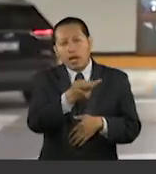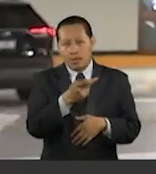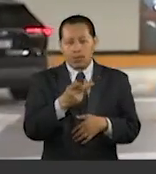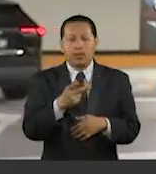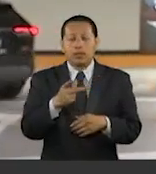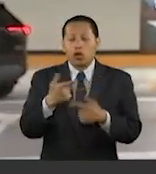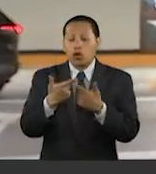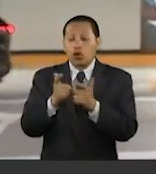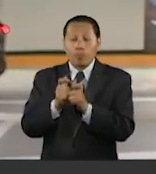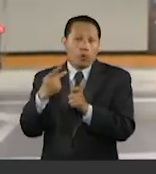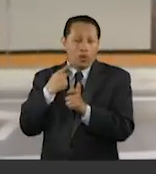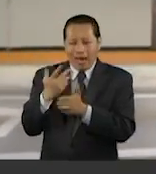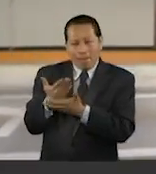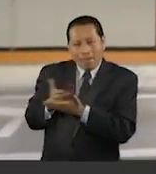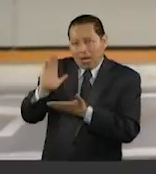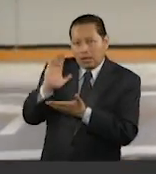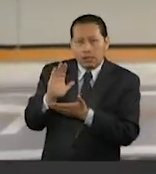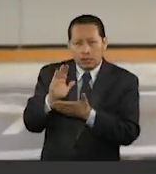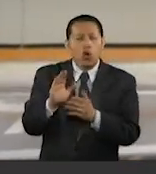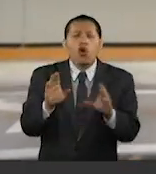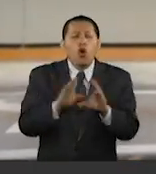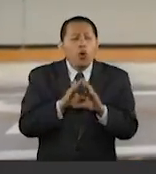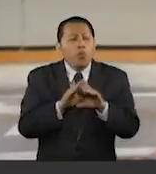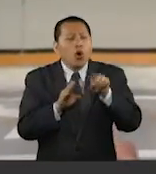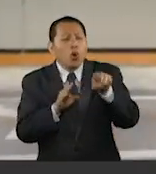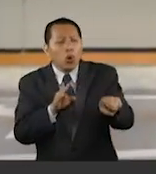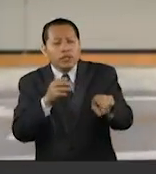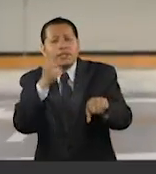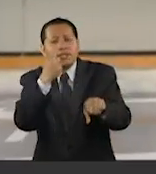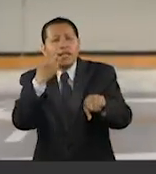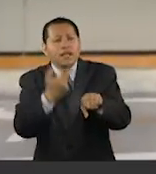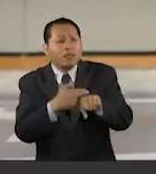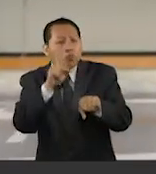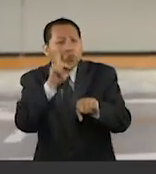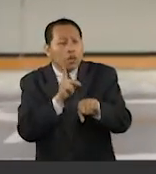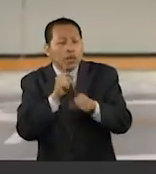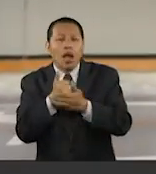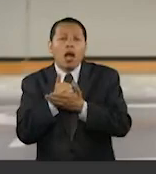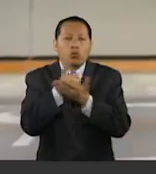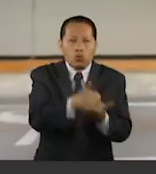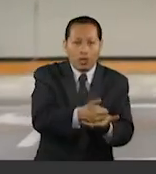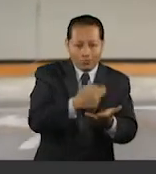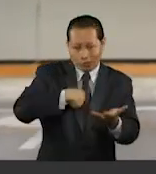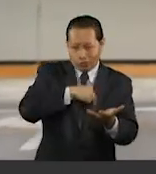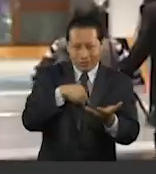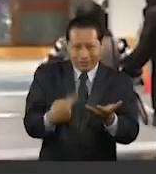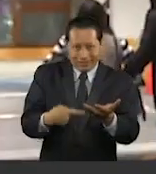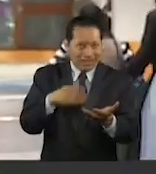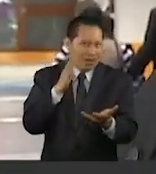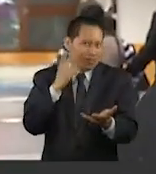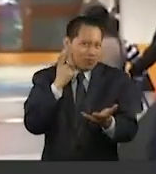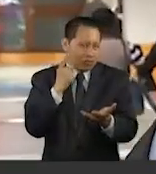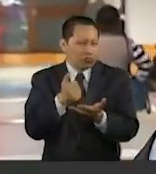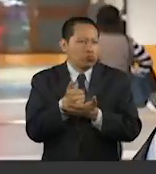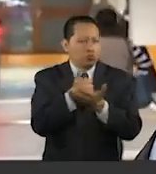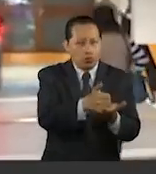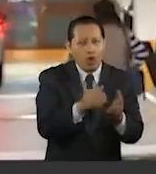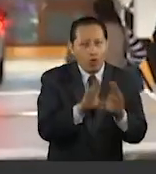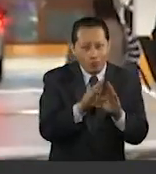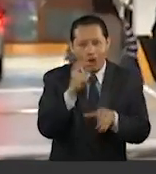partidistas ayudarle a la secretaria desde la cámara de diputadas y diputados para lograr ese fin hoy por